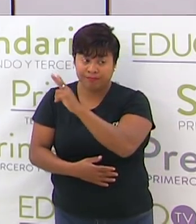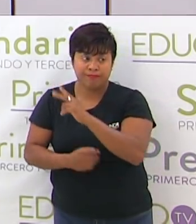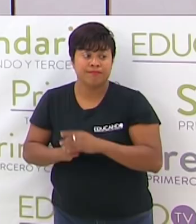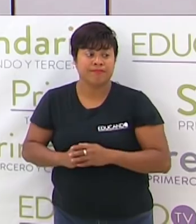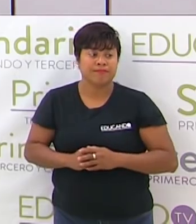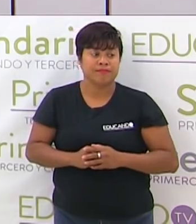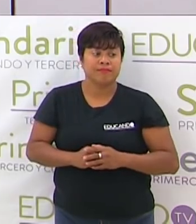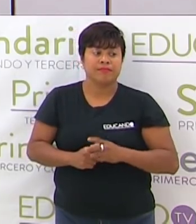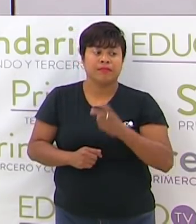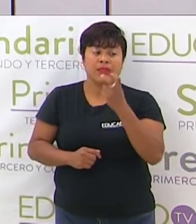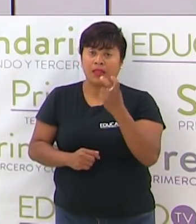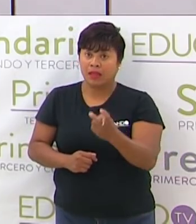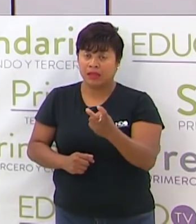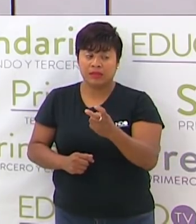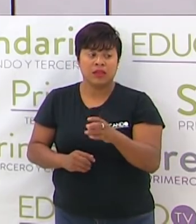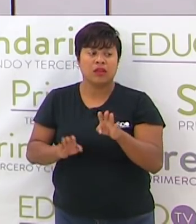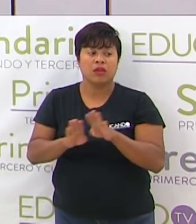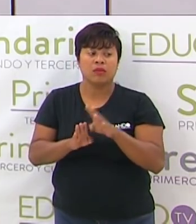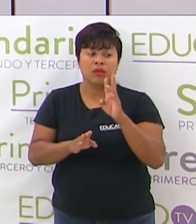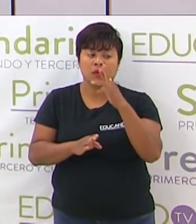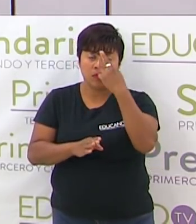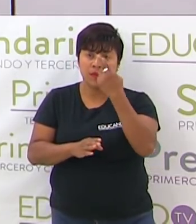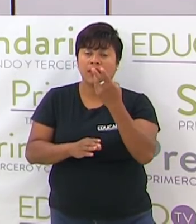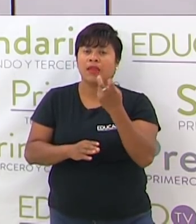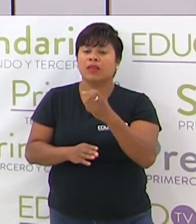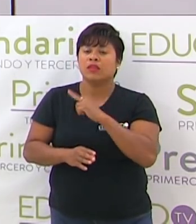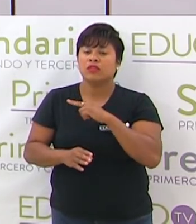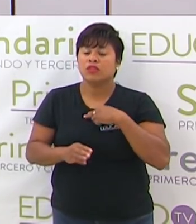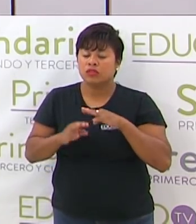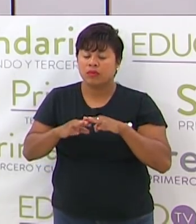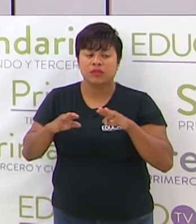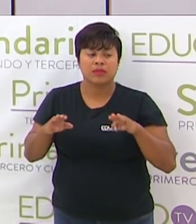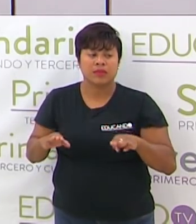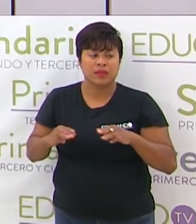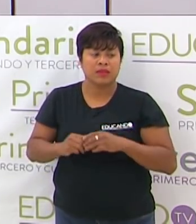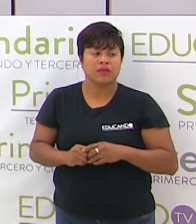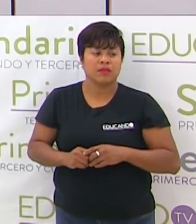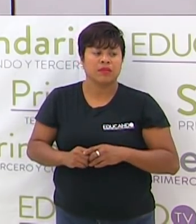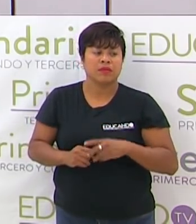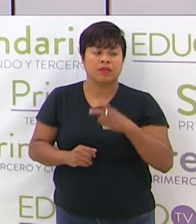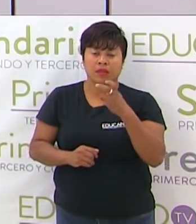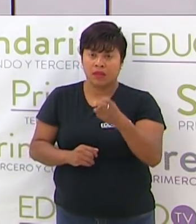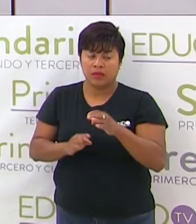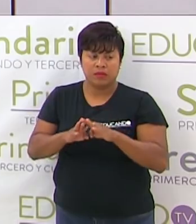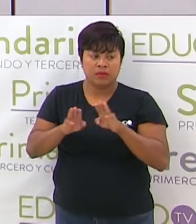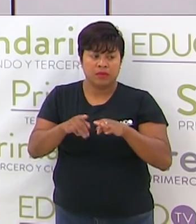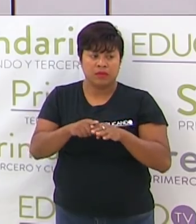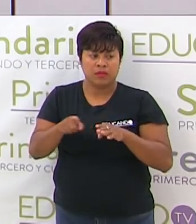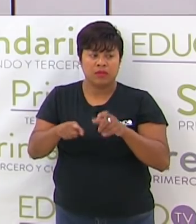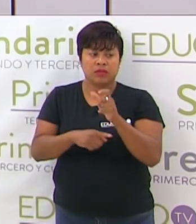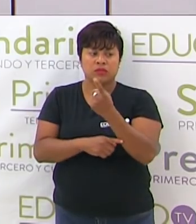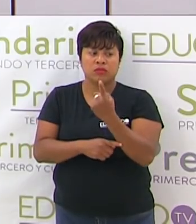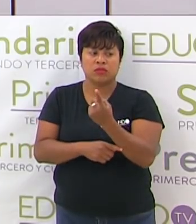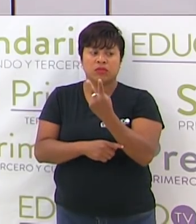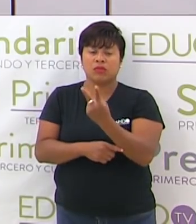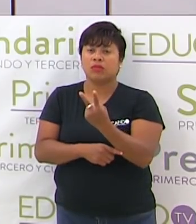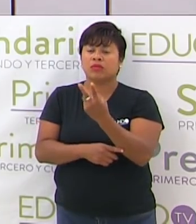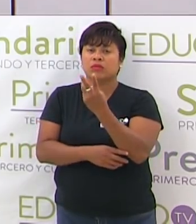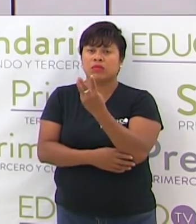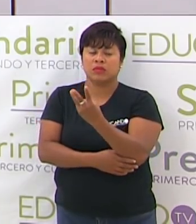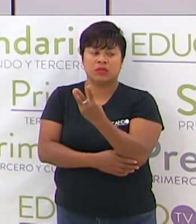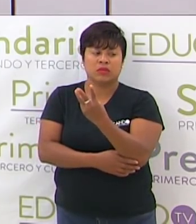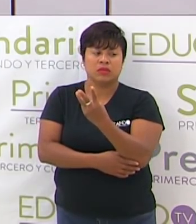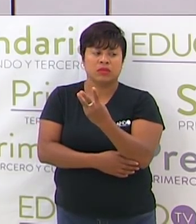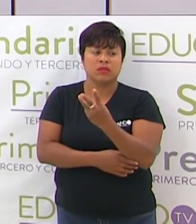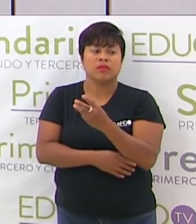¿sí? Esta parte, recuerda que vamos midiendo de acá, es 1,